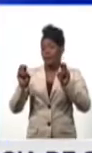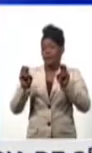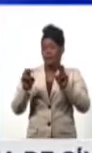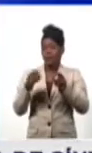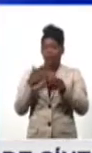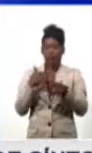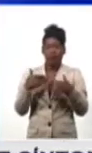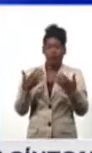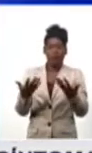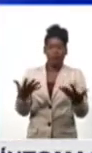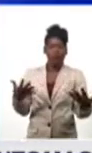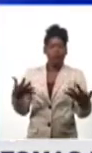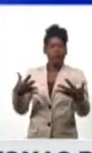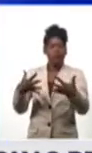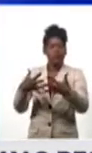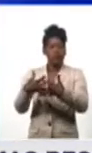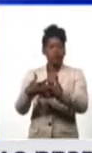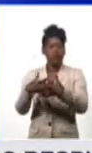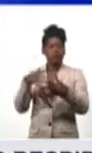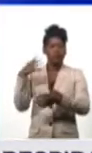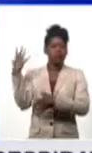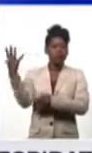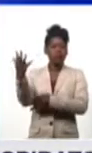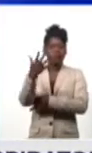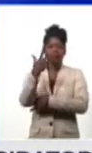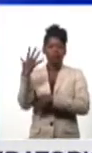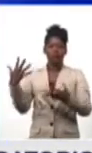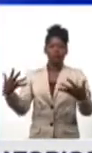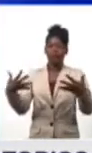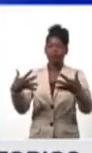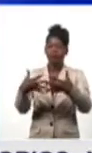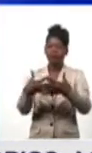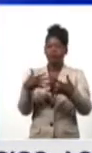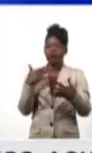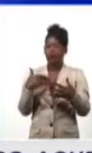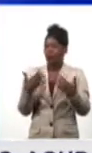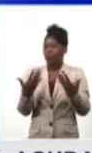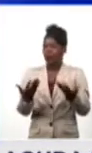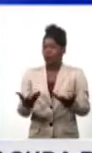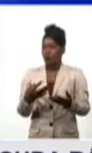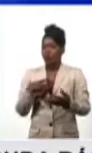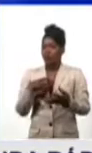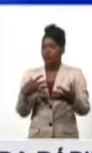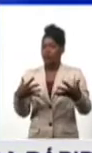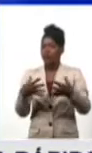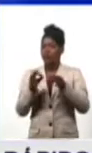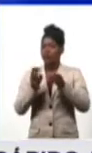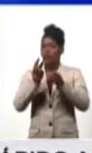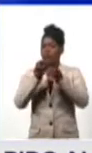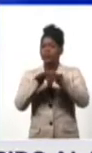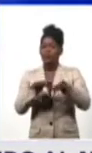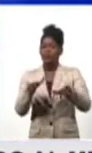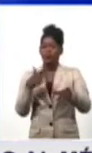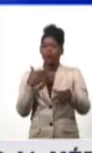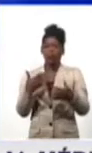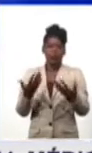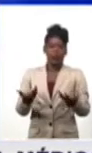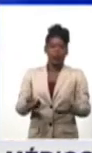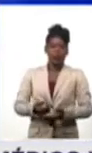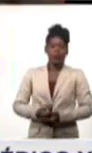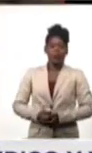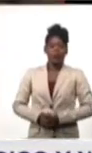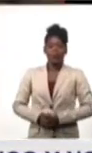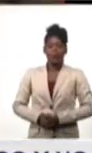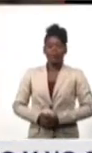concepto, biodiversidad, que casi es difícil también a veces de pronunciar, y cómo se relaciona con las pandemias? Bueno, ante